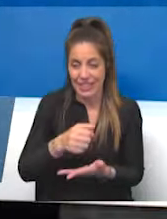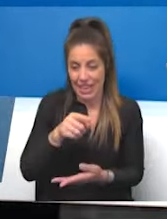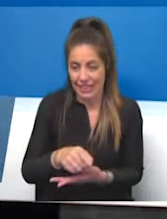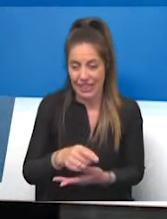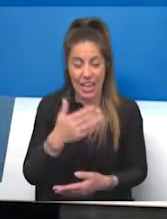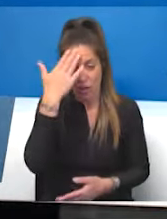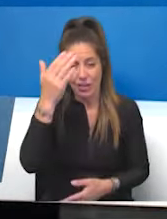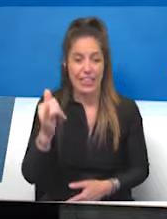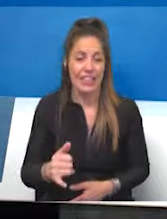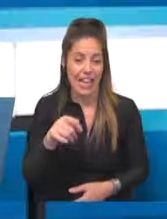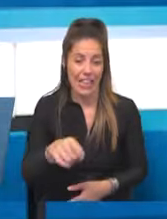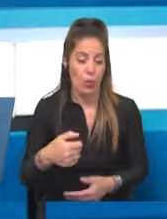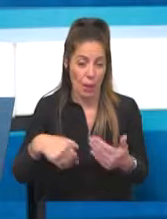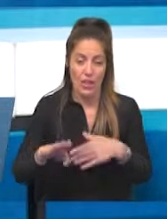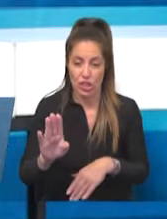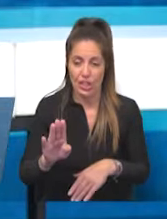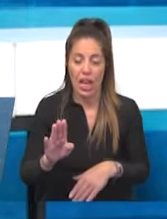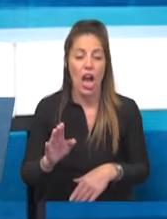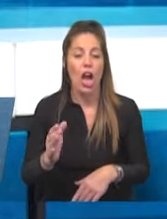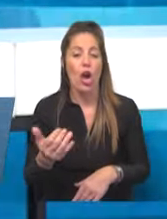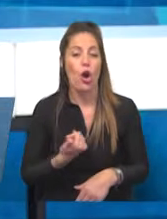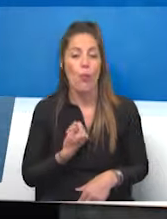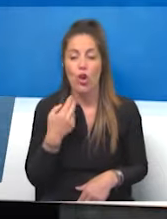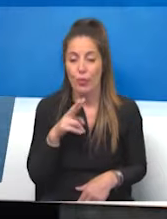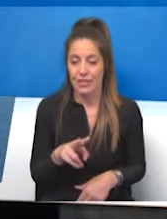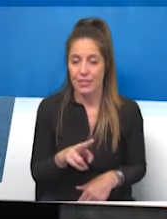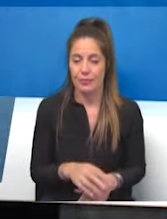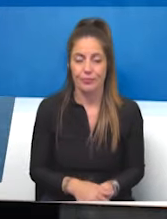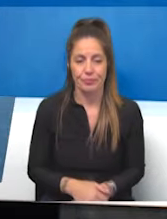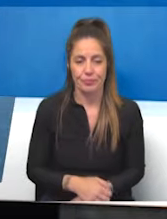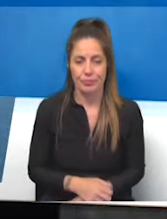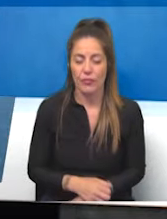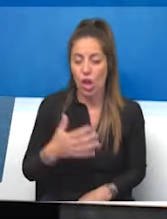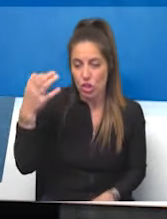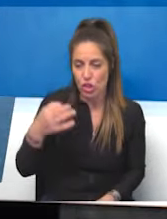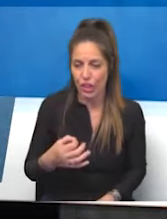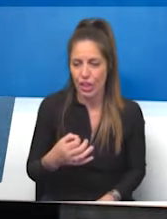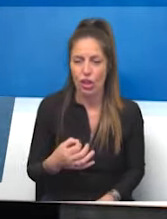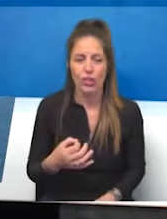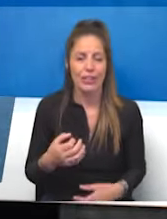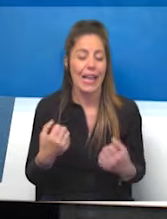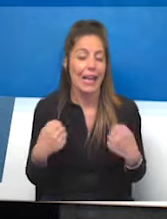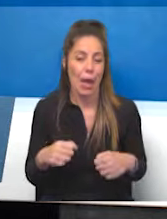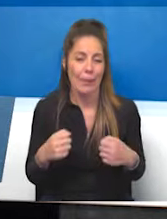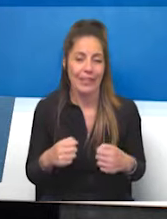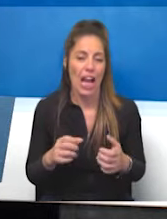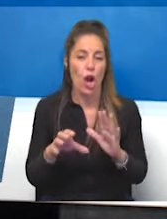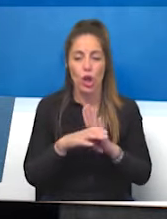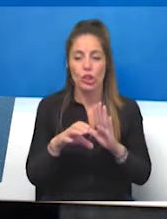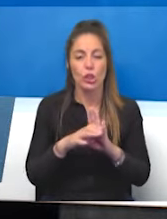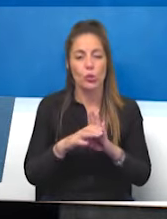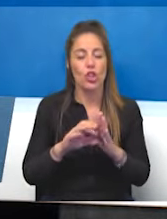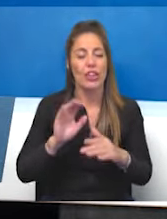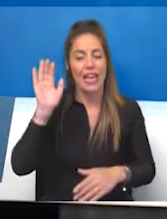frenteo tiene allí una mayoría cómo lo interpretas eso cómo lo Tomás yo creo que a ver la Constitución de la